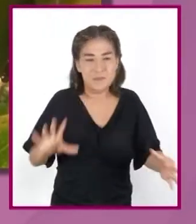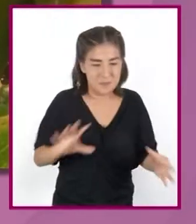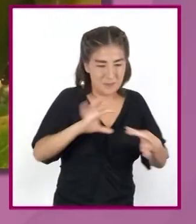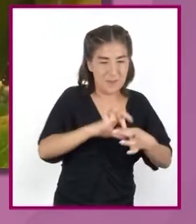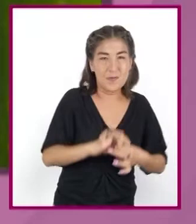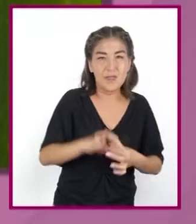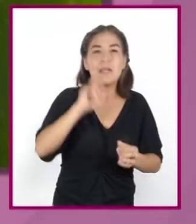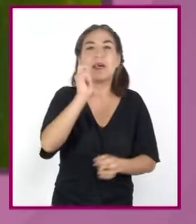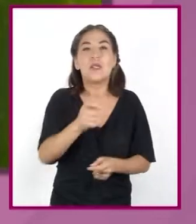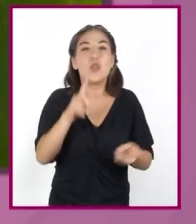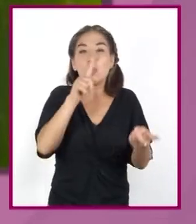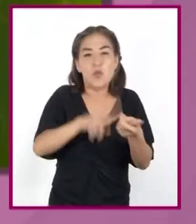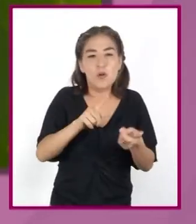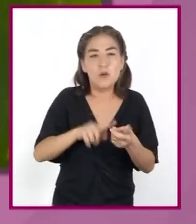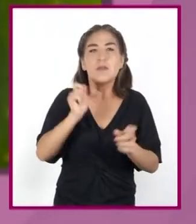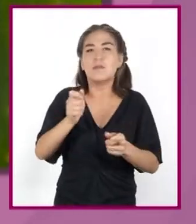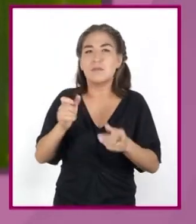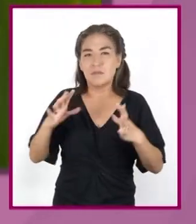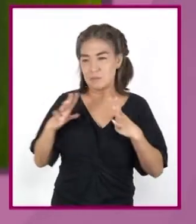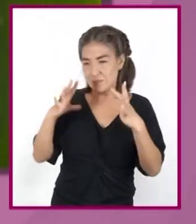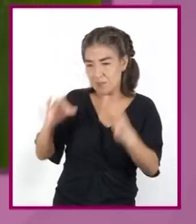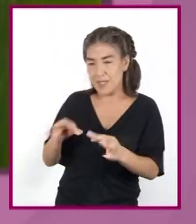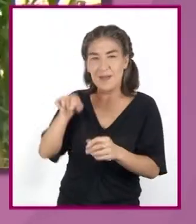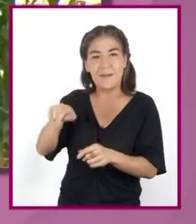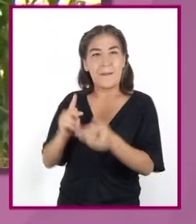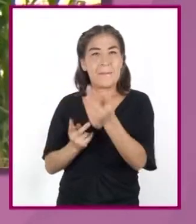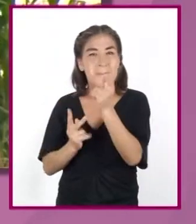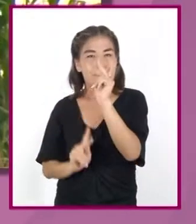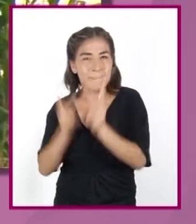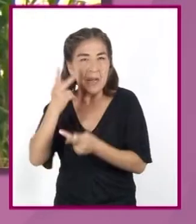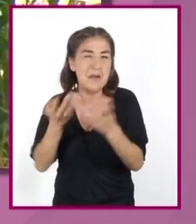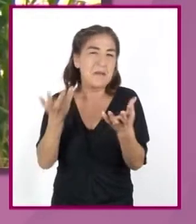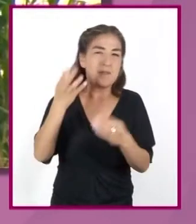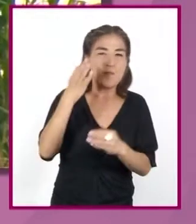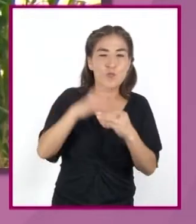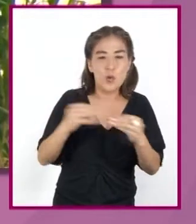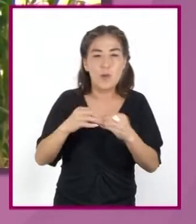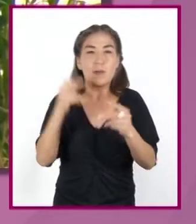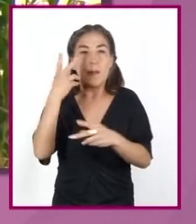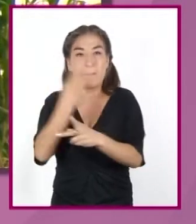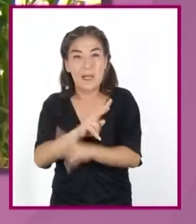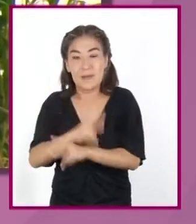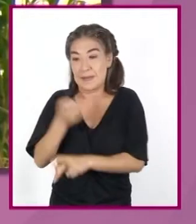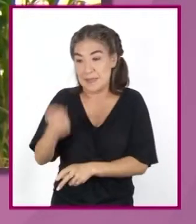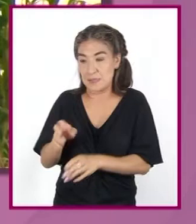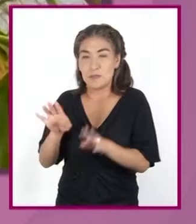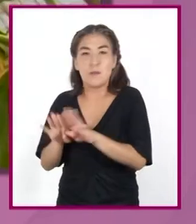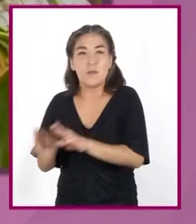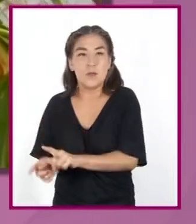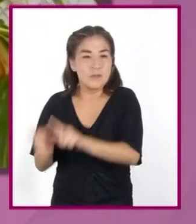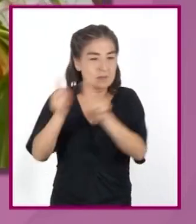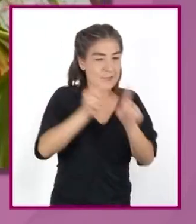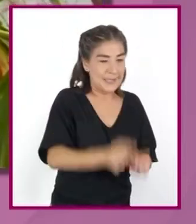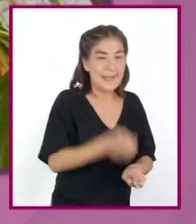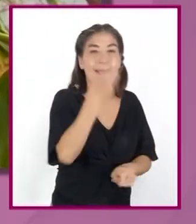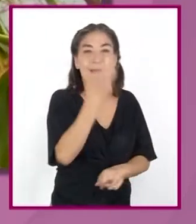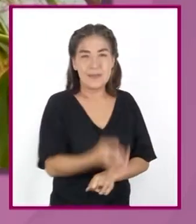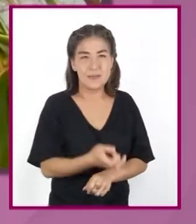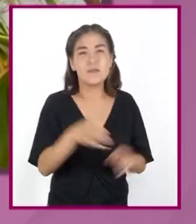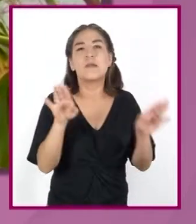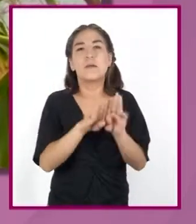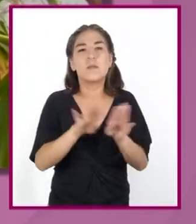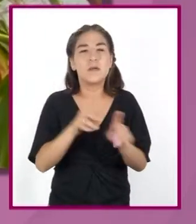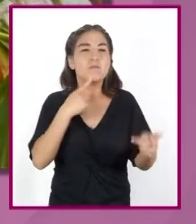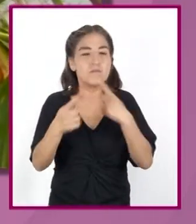sabiendo de antemano dónde están los parientes silvestres. Sin esa información decides a ciegas y pudieras